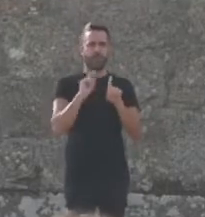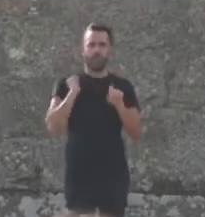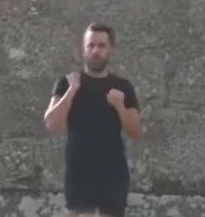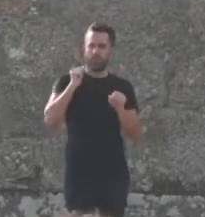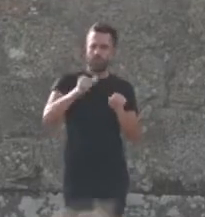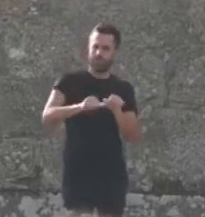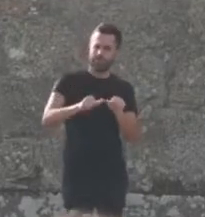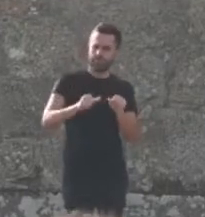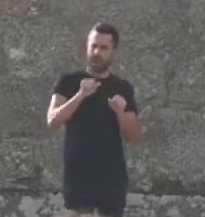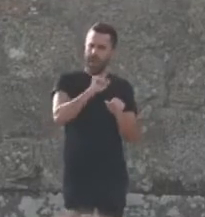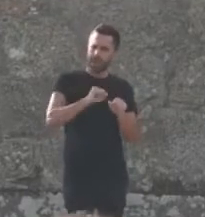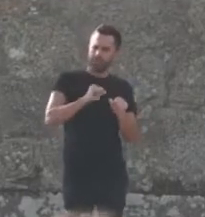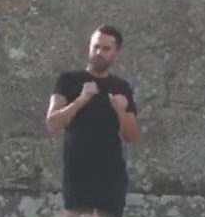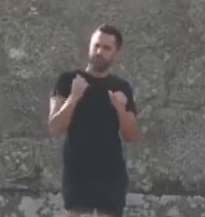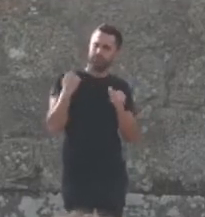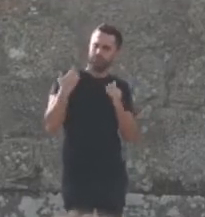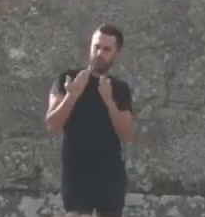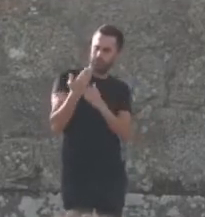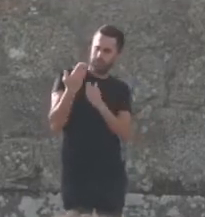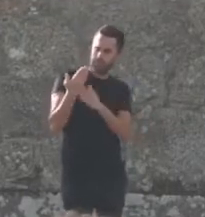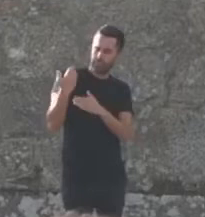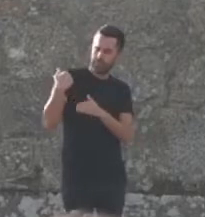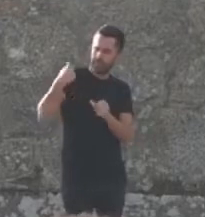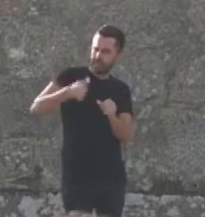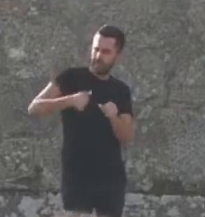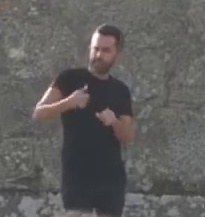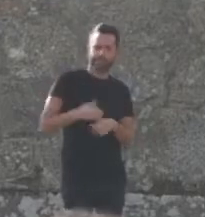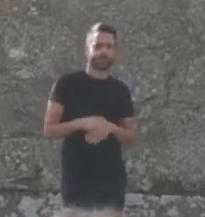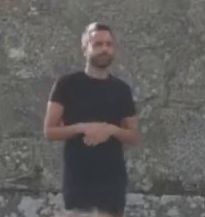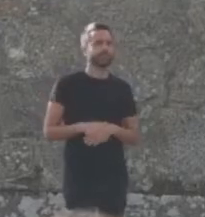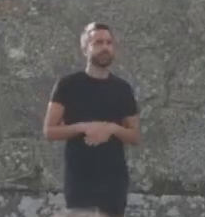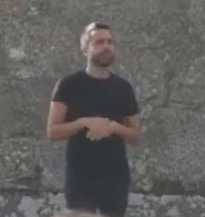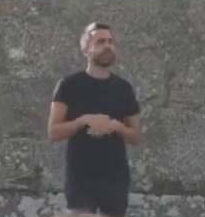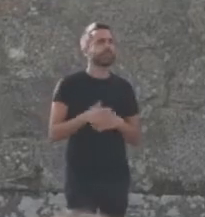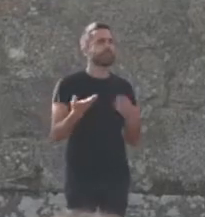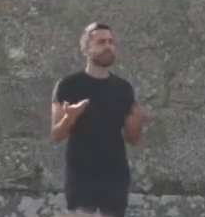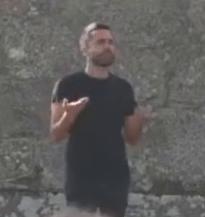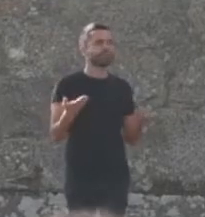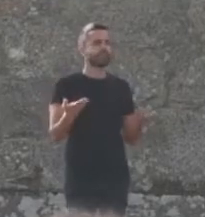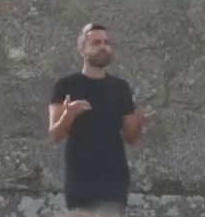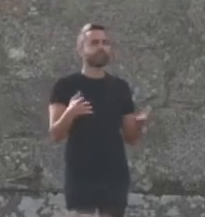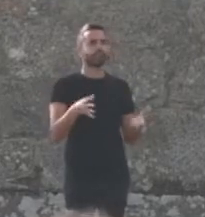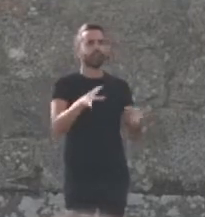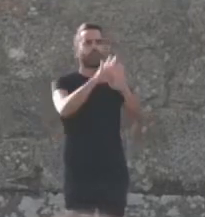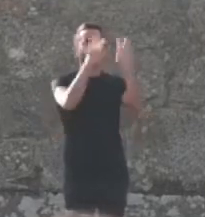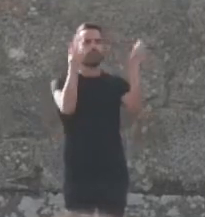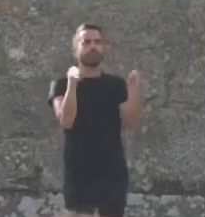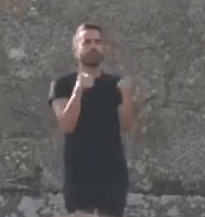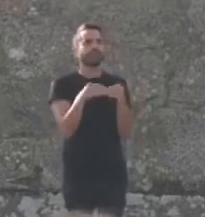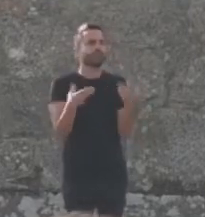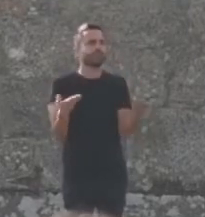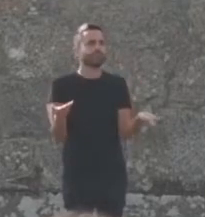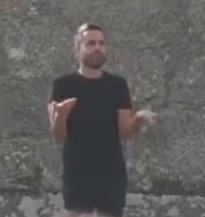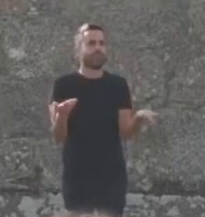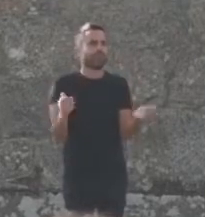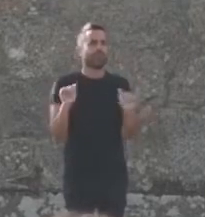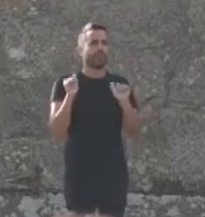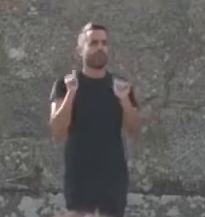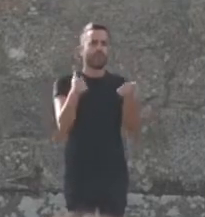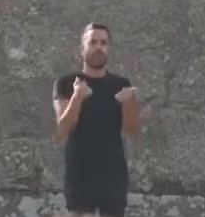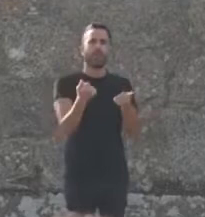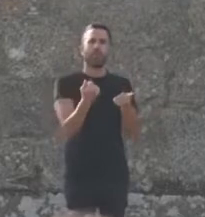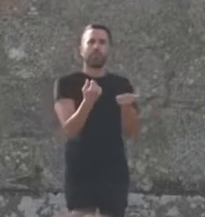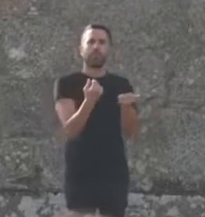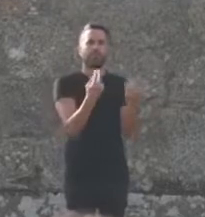e nos últimos días, non? Pois ben, cale a lectura? Algo que empezaron un pequeno grupo de persoas e que parecía unha